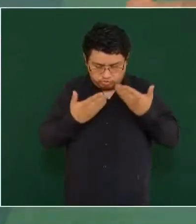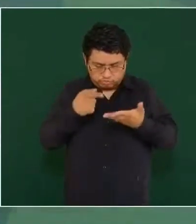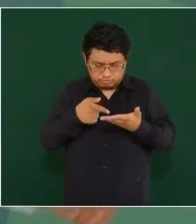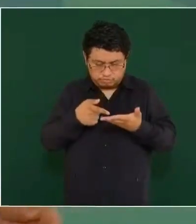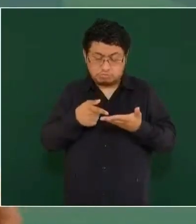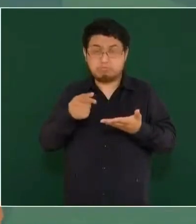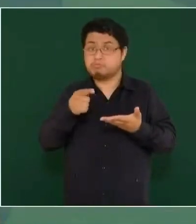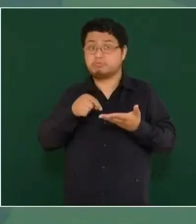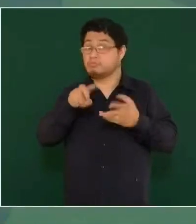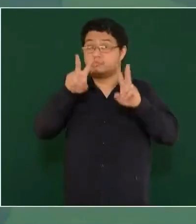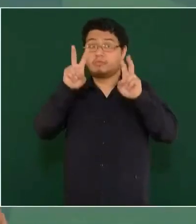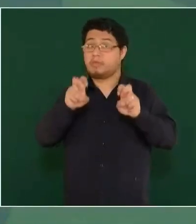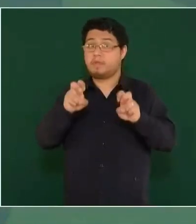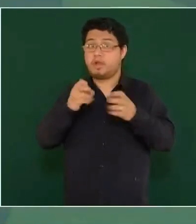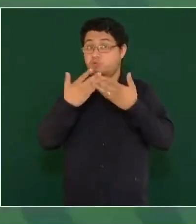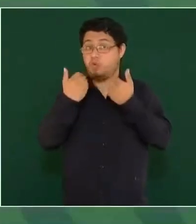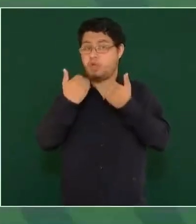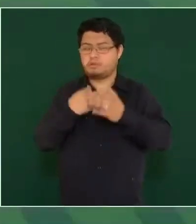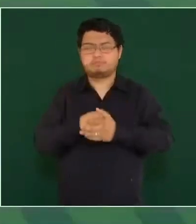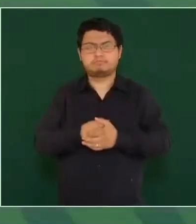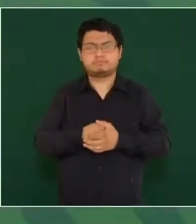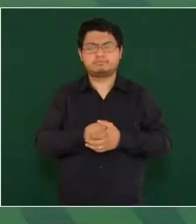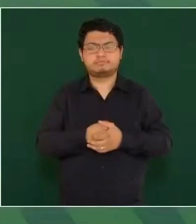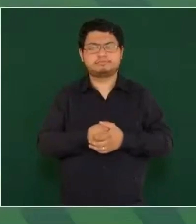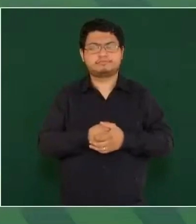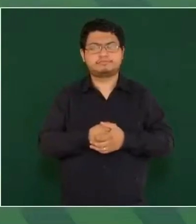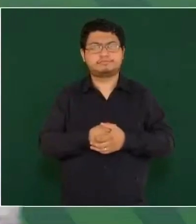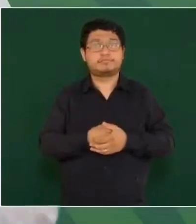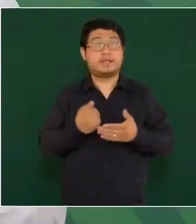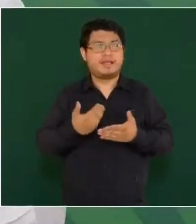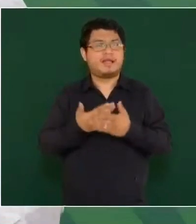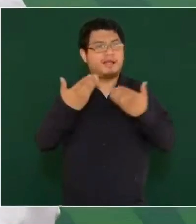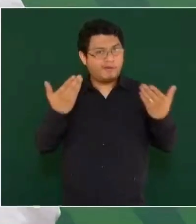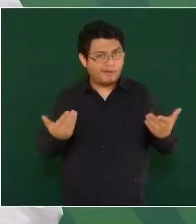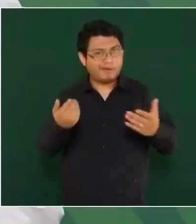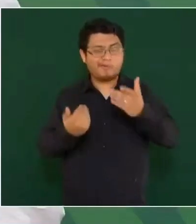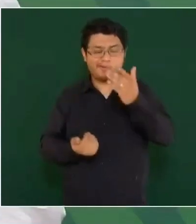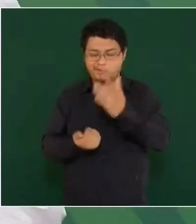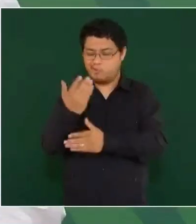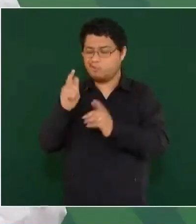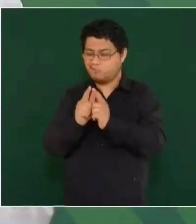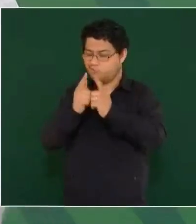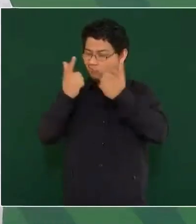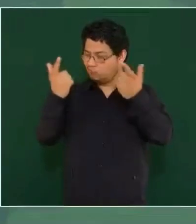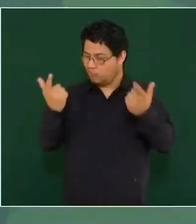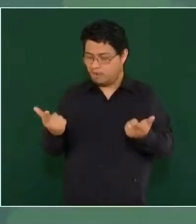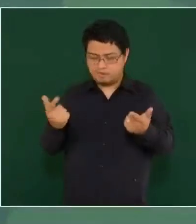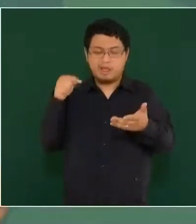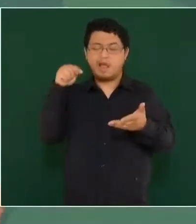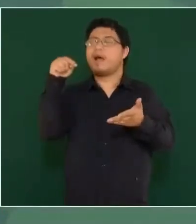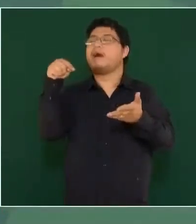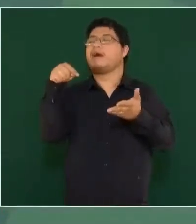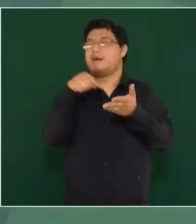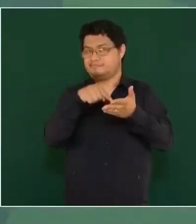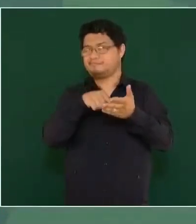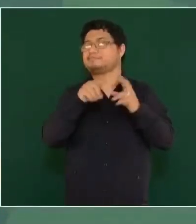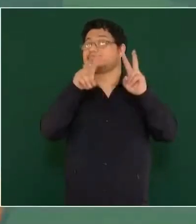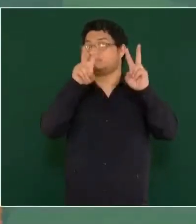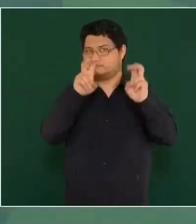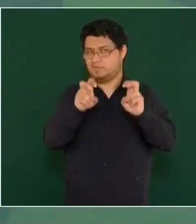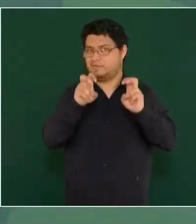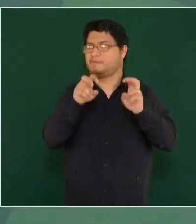se podía hablar de eso de ahora y viene en los libros el tema tratado